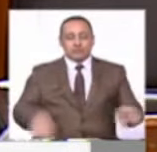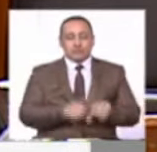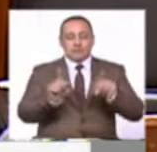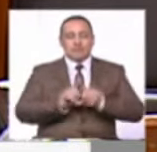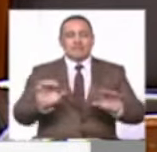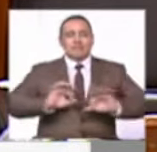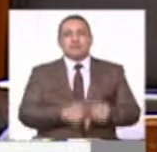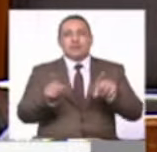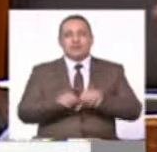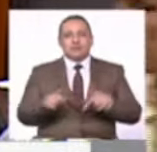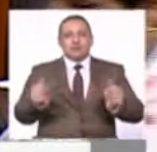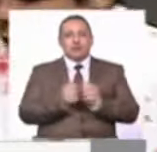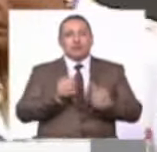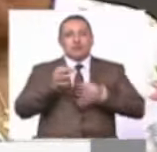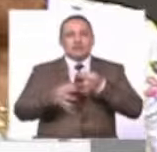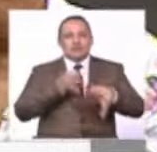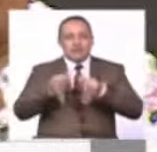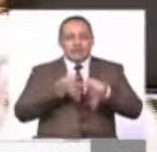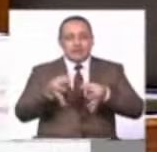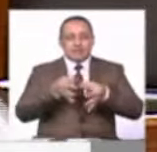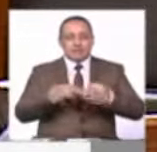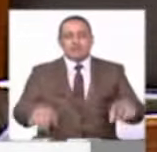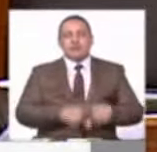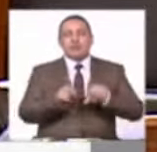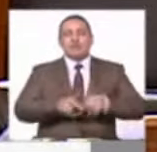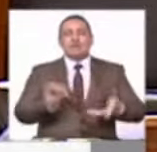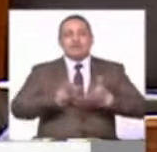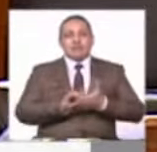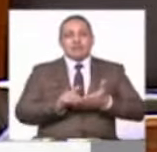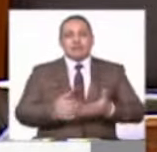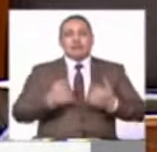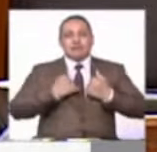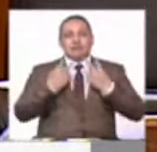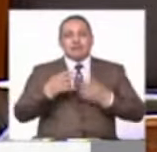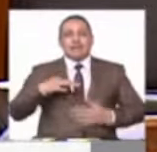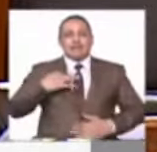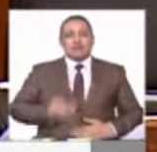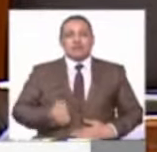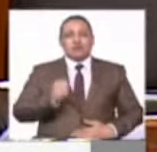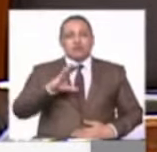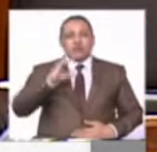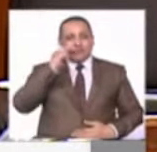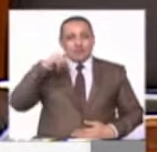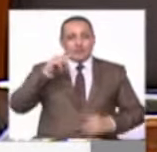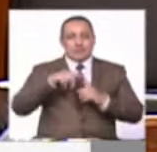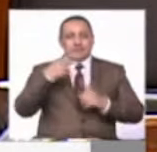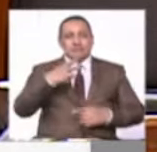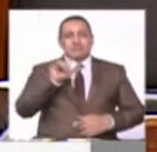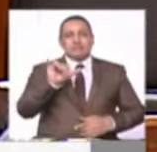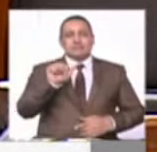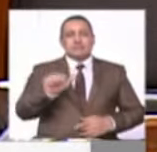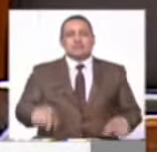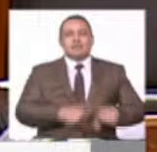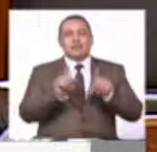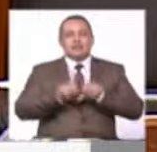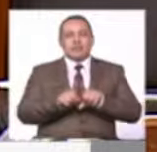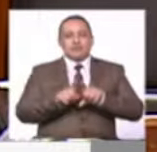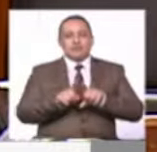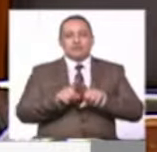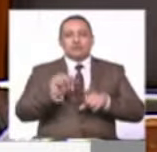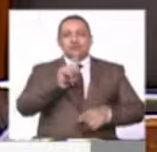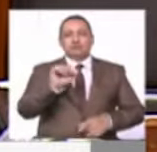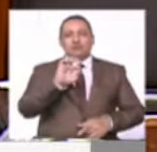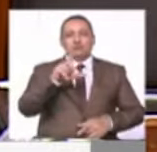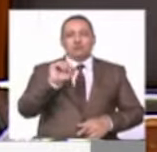ninguna autoridad que también la señora cyntia shenji sulay